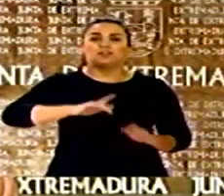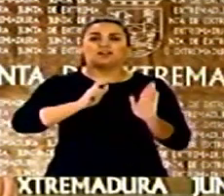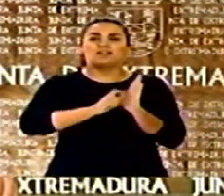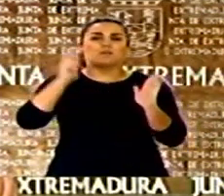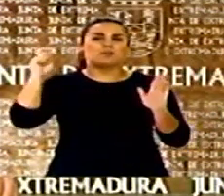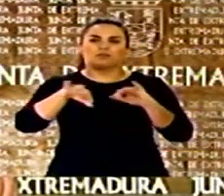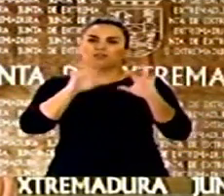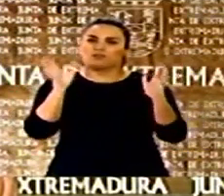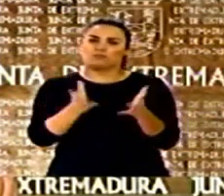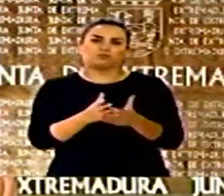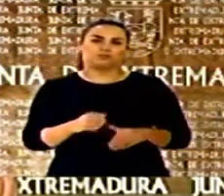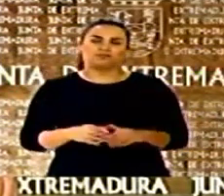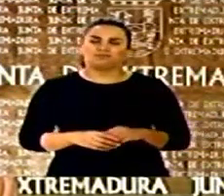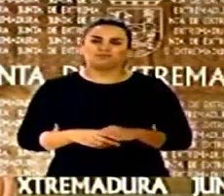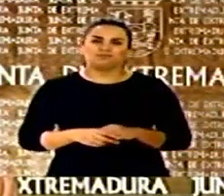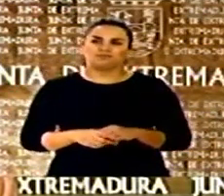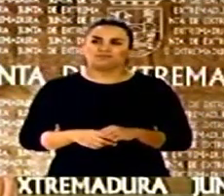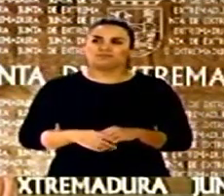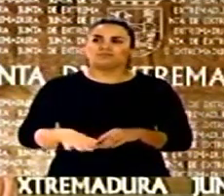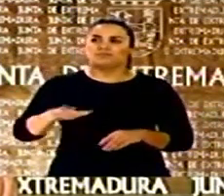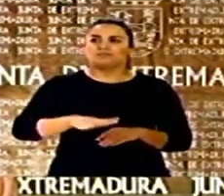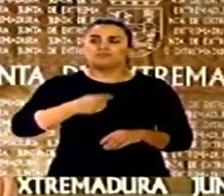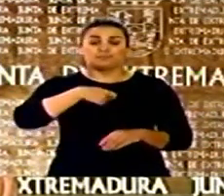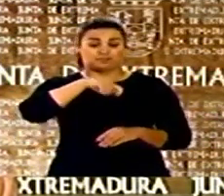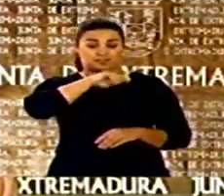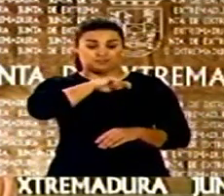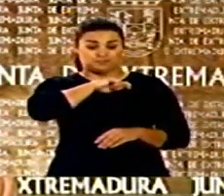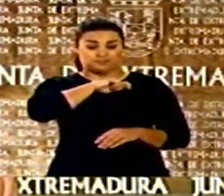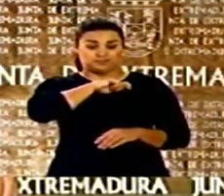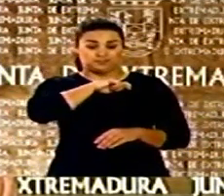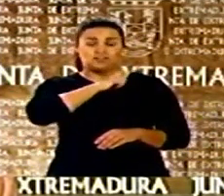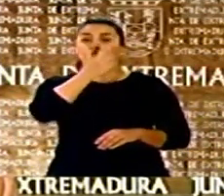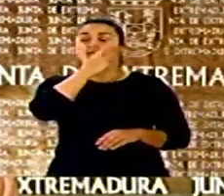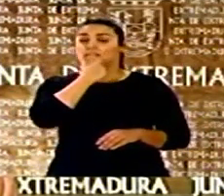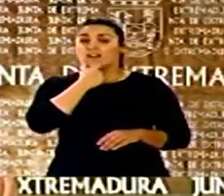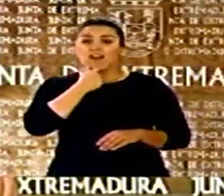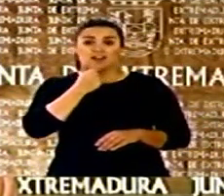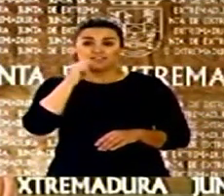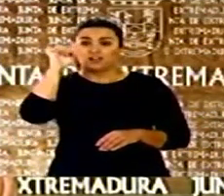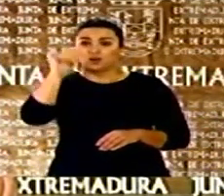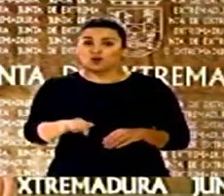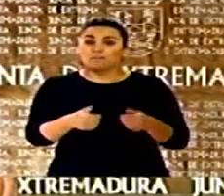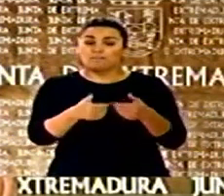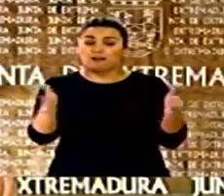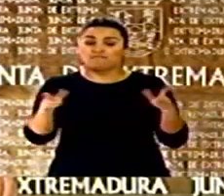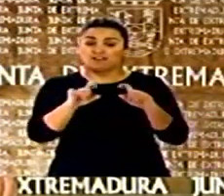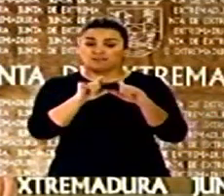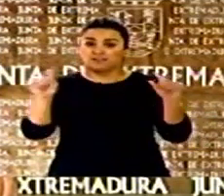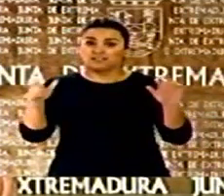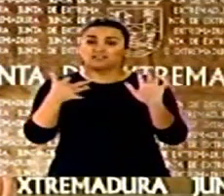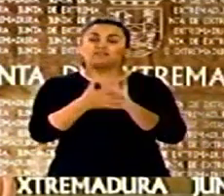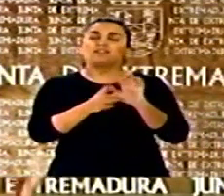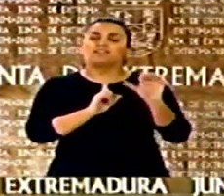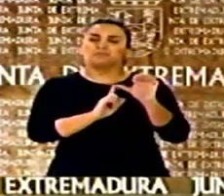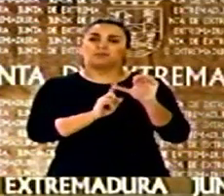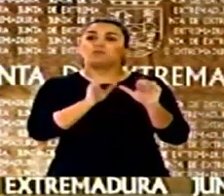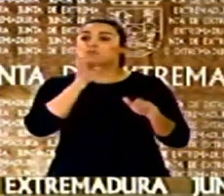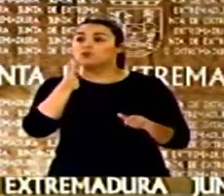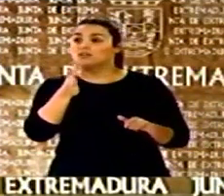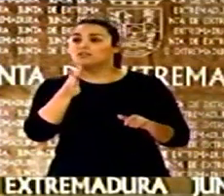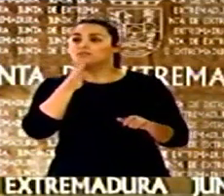misma estrategia y escenario vamos a seguir los meses que quedan de legislatura, aprobando las leyes, aprobando las normas que están cambiando la realidad